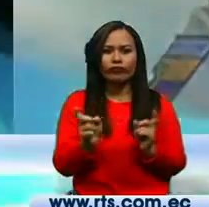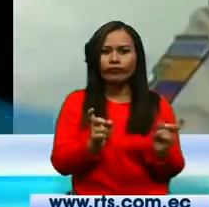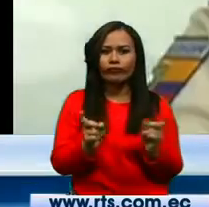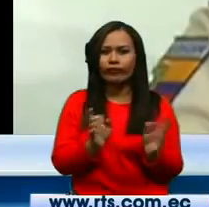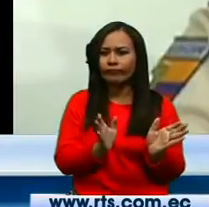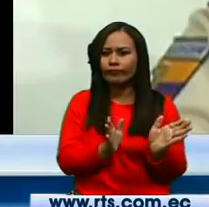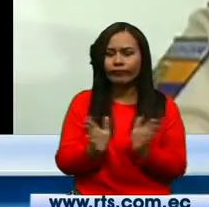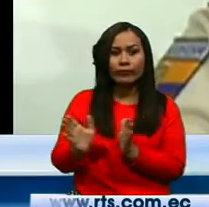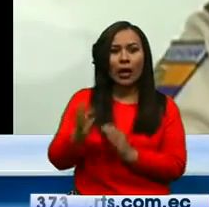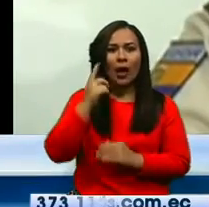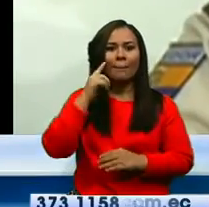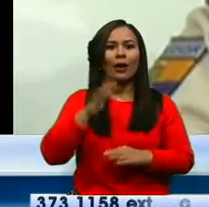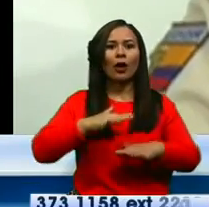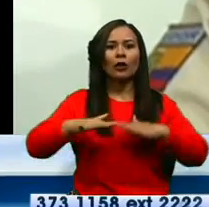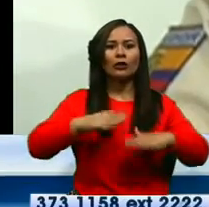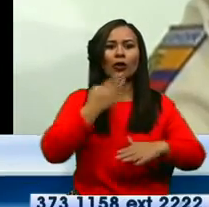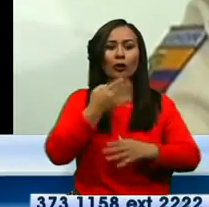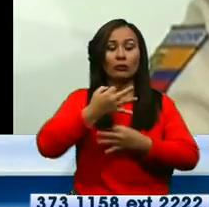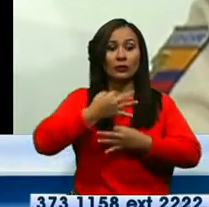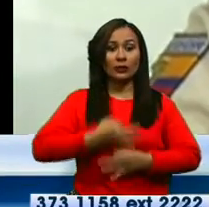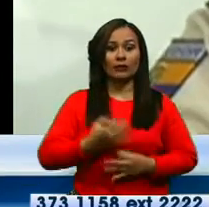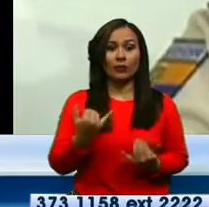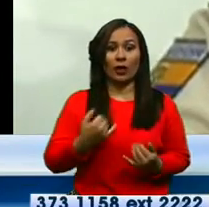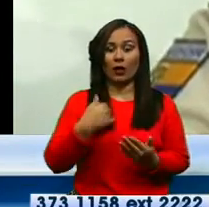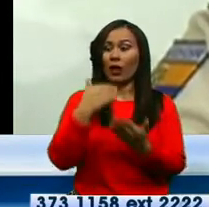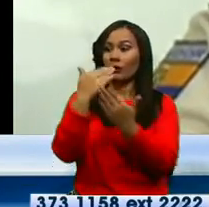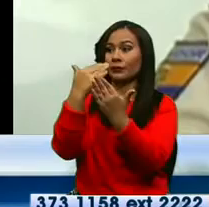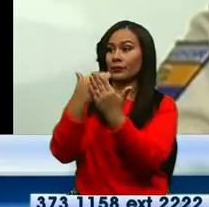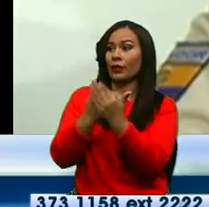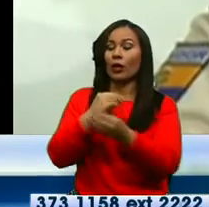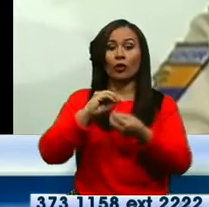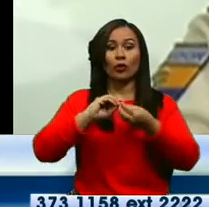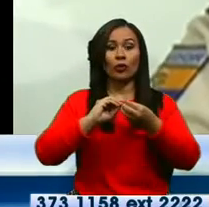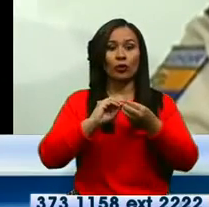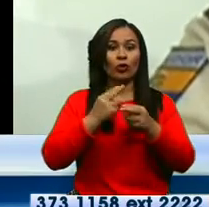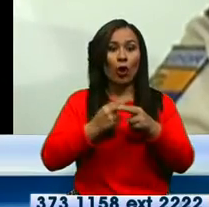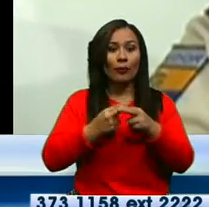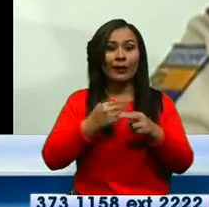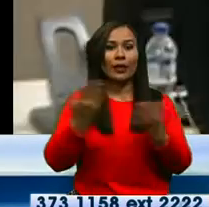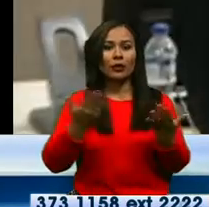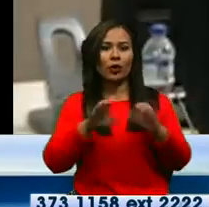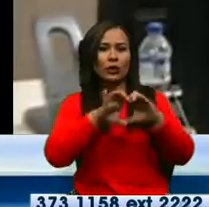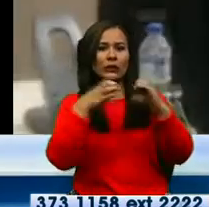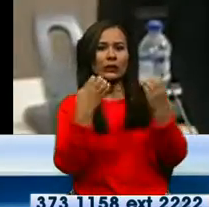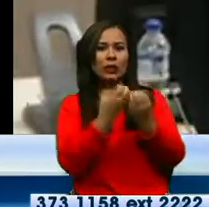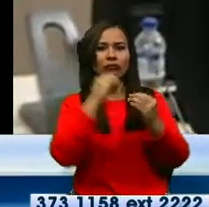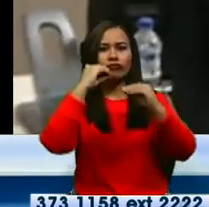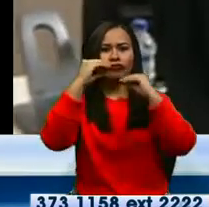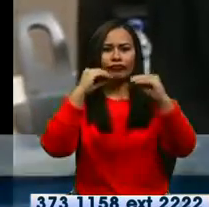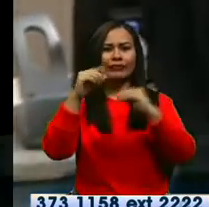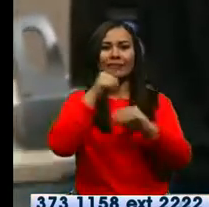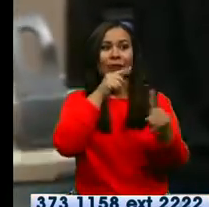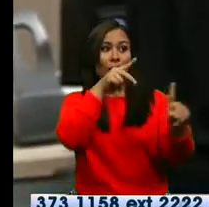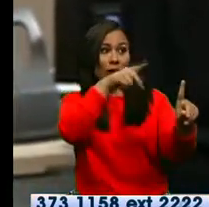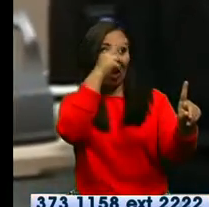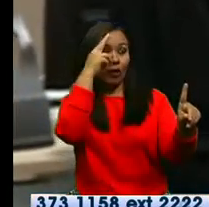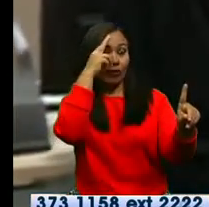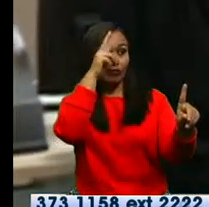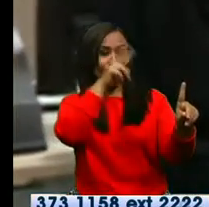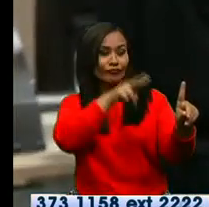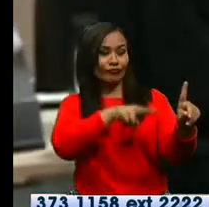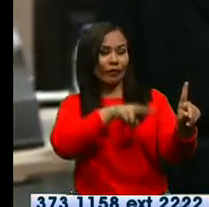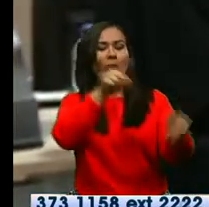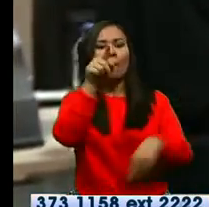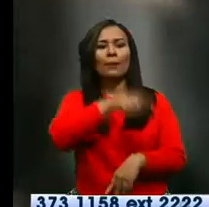a reunir todos los nombres de todas las detenciones que se hagan en los estadios para identificarlos y empezar a poner condicionantes para